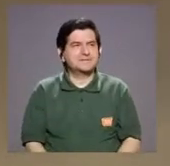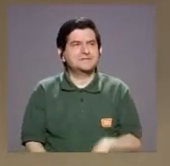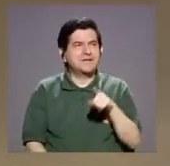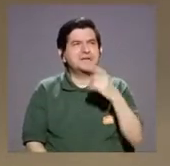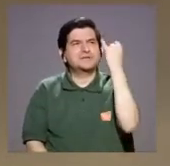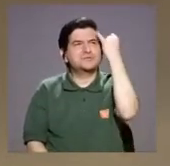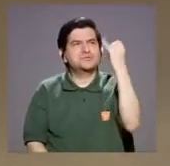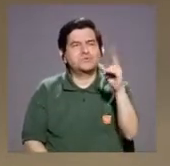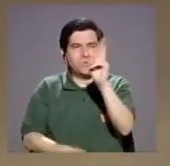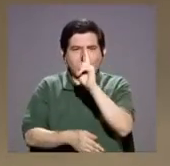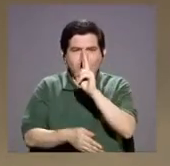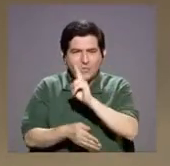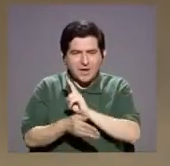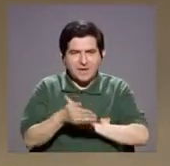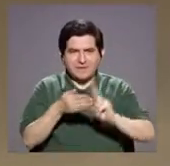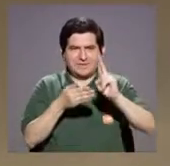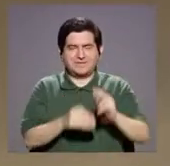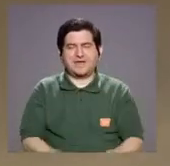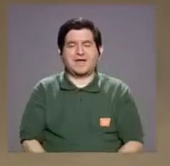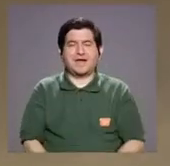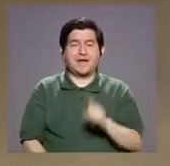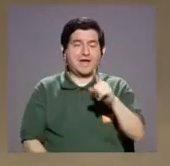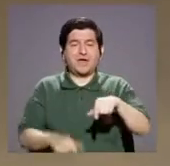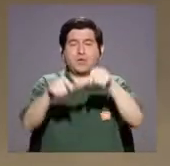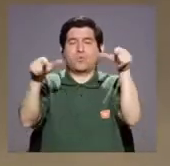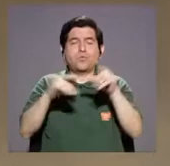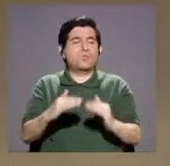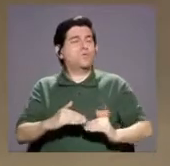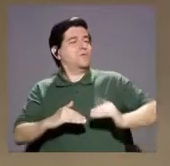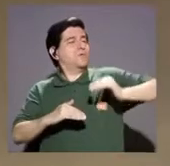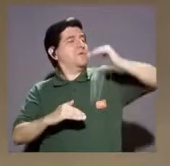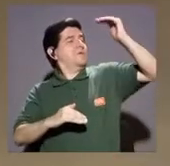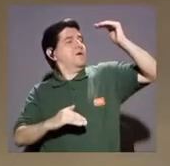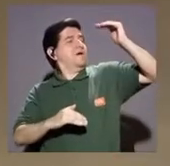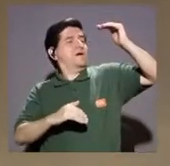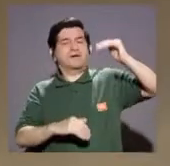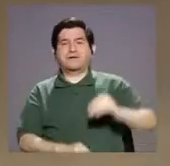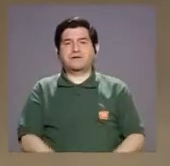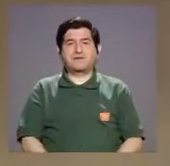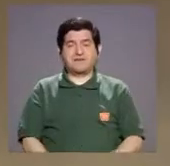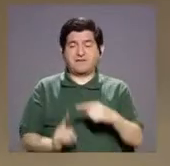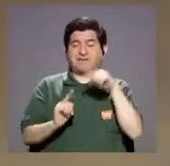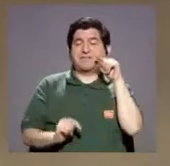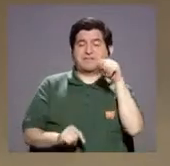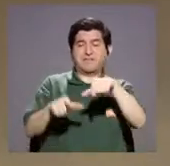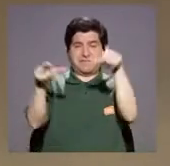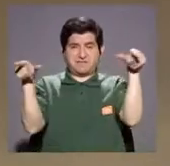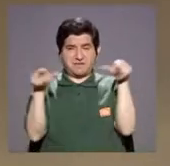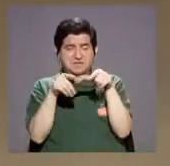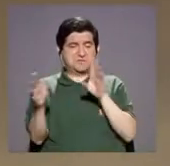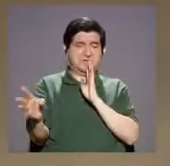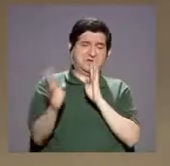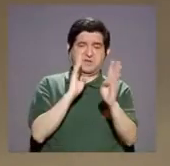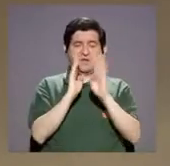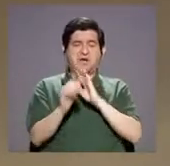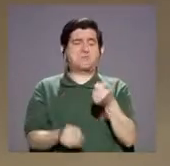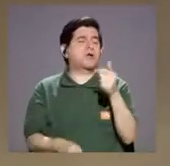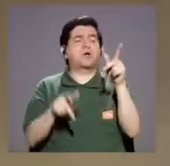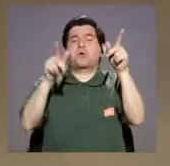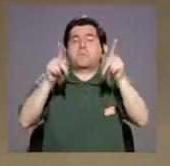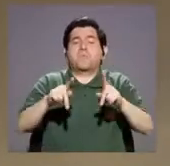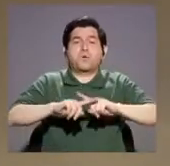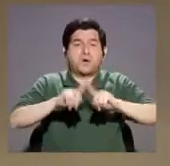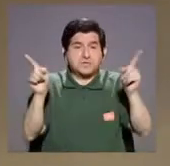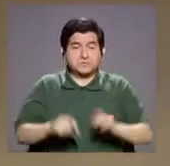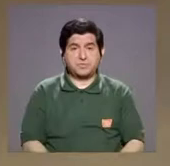universitario su torre de marfil y entonces desde ahí conversa con unas poquitas gentes